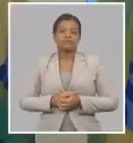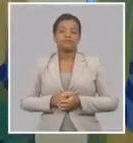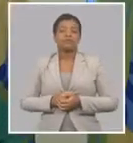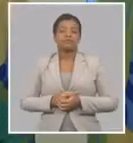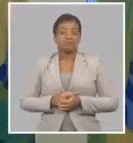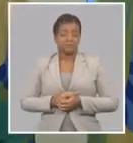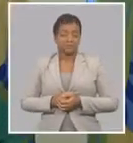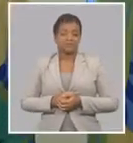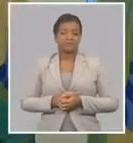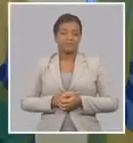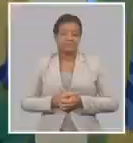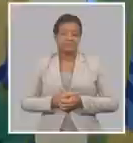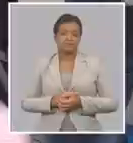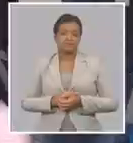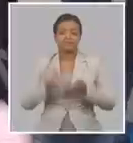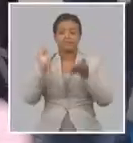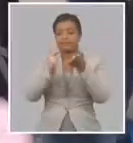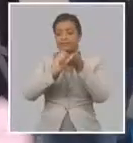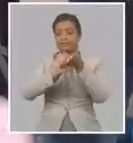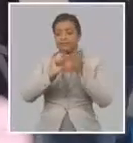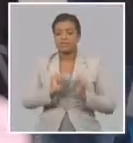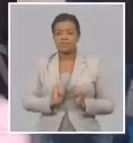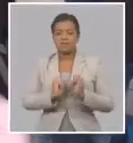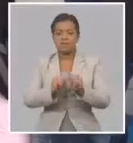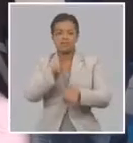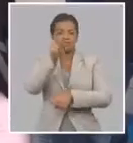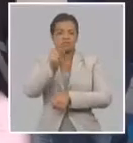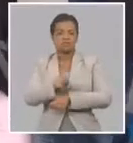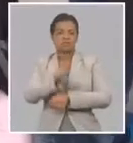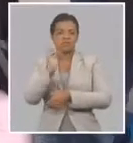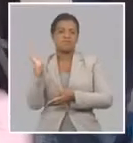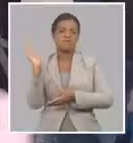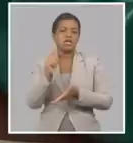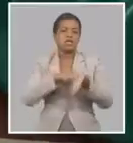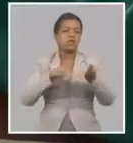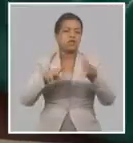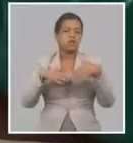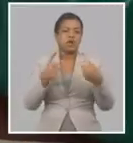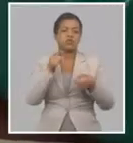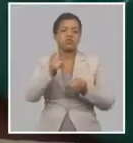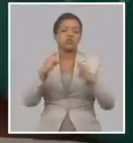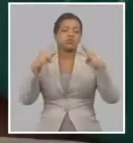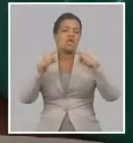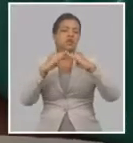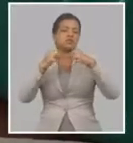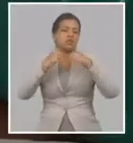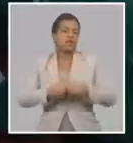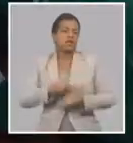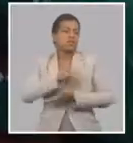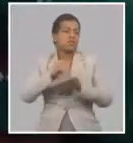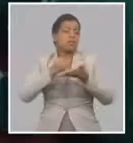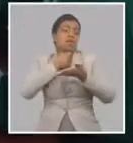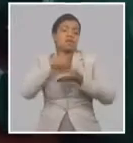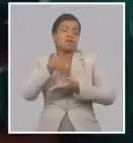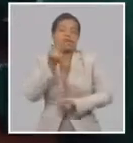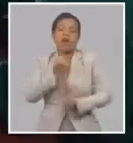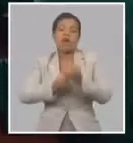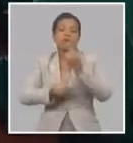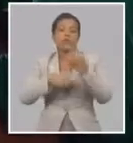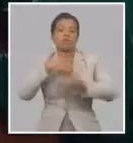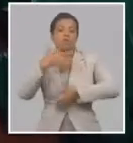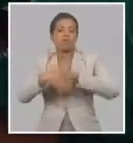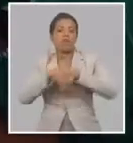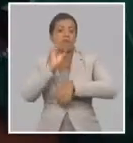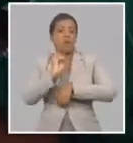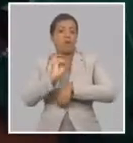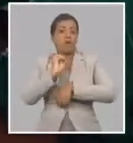personales de cada pasajero de dónde vienen y donde ellos van a estar ubicados aquí debido a que si pasa algún tipo de eventualidad